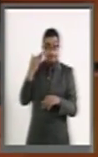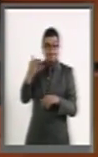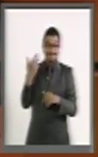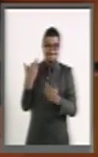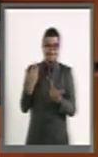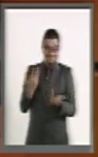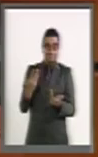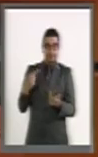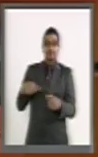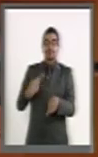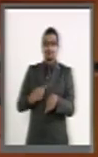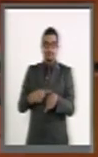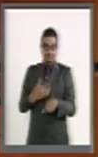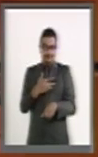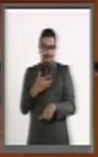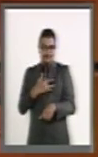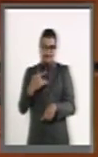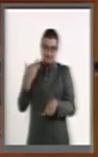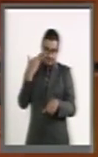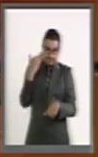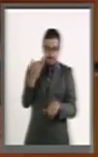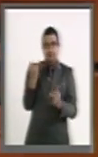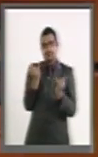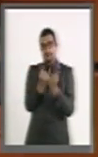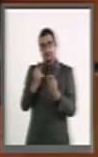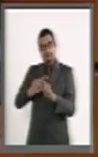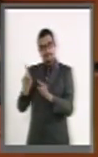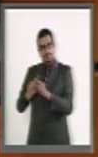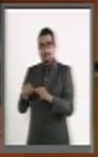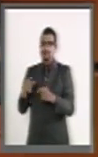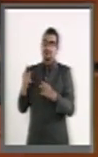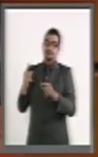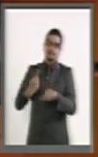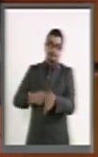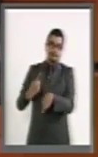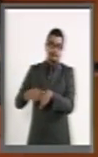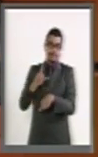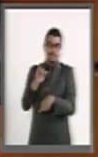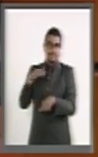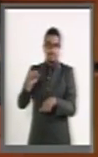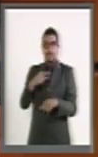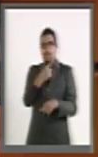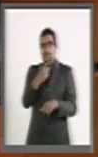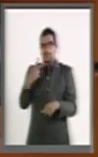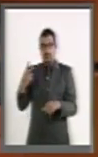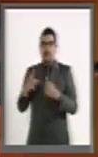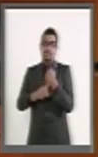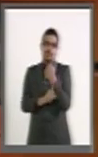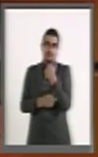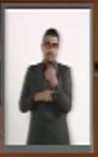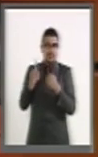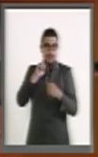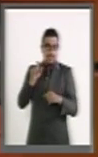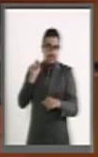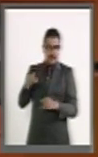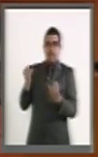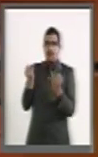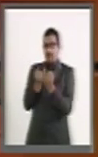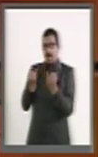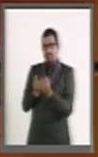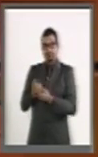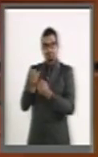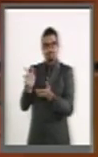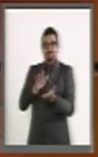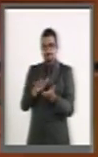especialmente cardiovasculares y de los distintos tipos de diabetes 1, 2 y gestacional, permitiendo